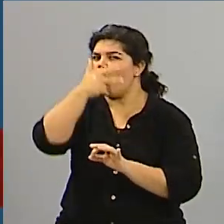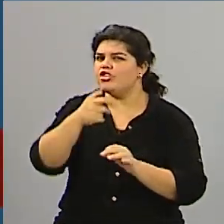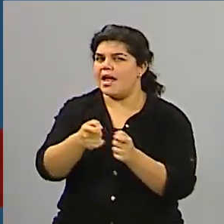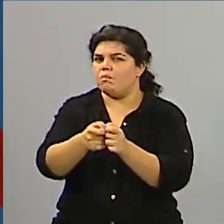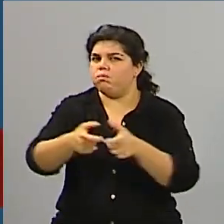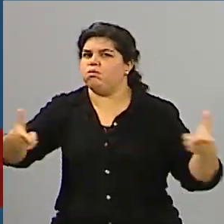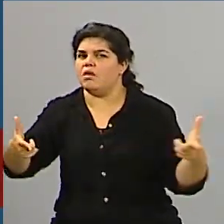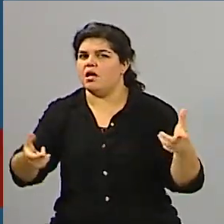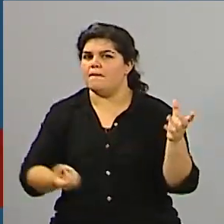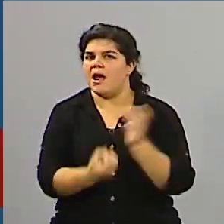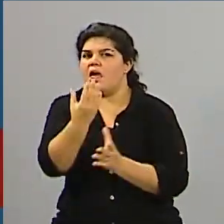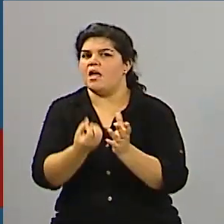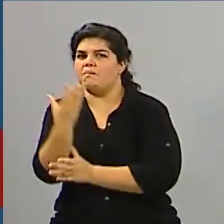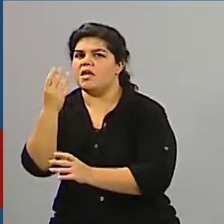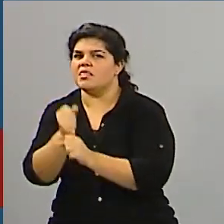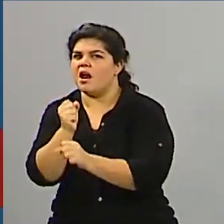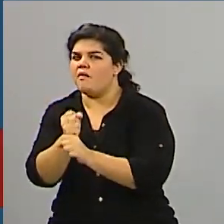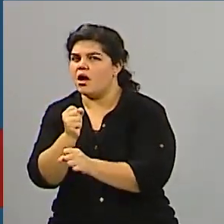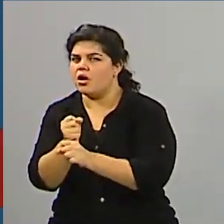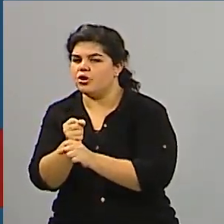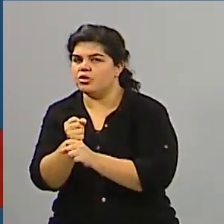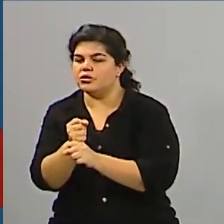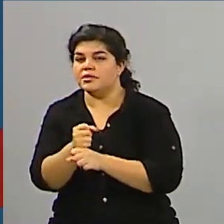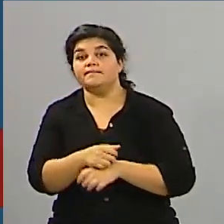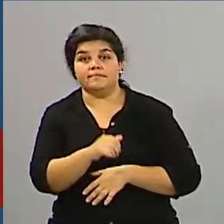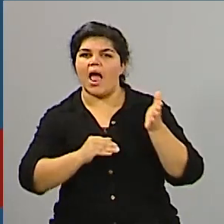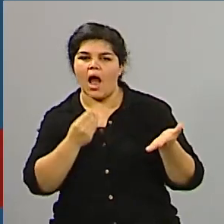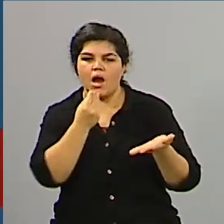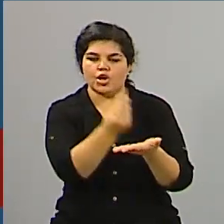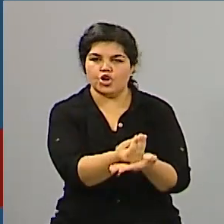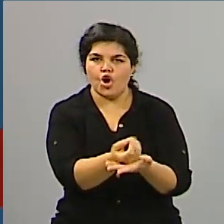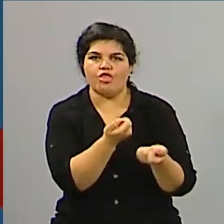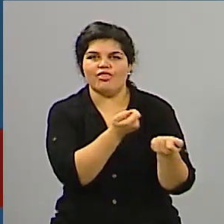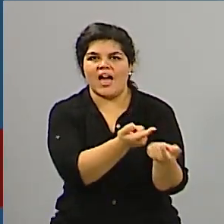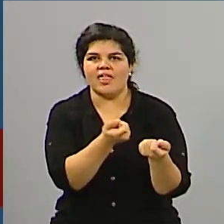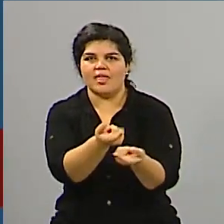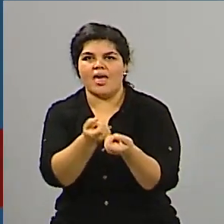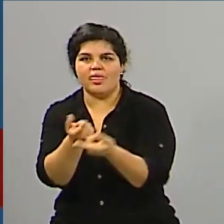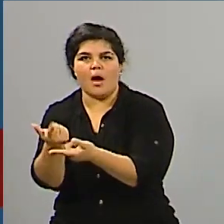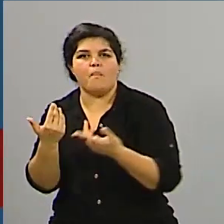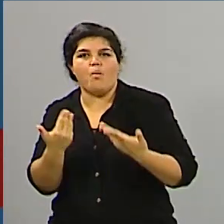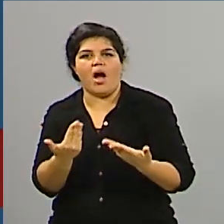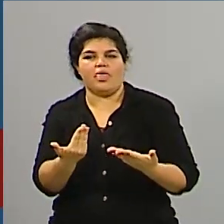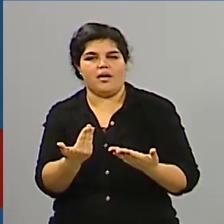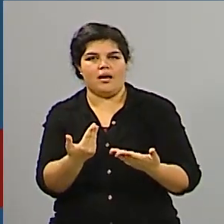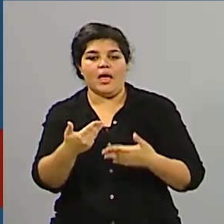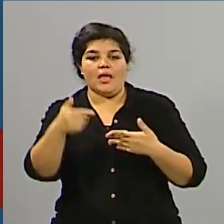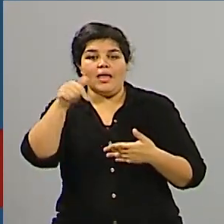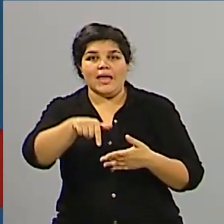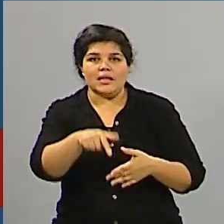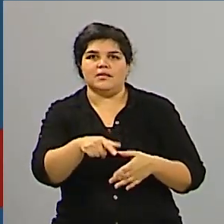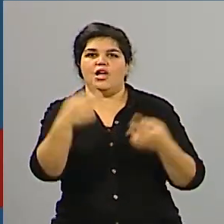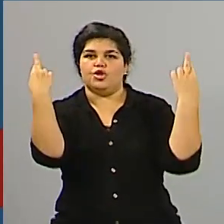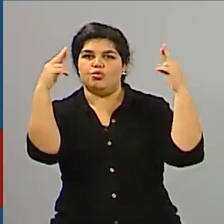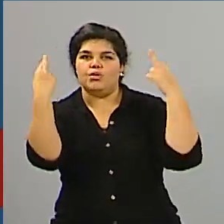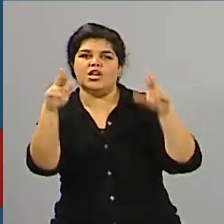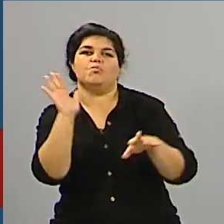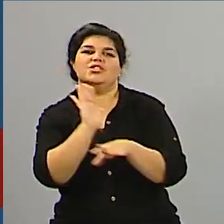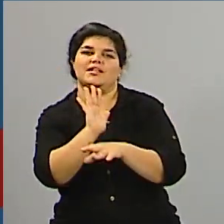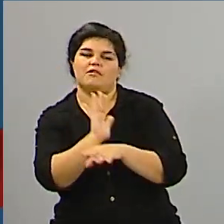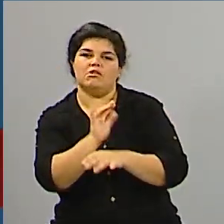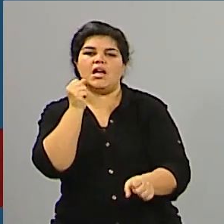tipo de actividad. ¿Cómo lo perciben ustedes? Sí, la verdad que sí, es un